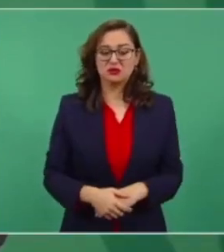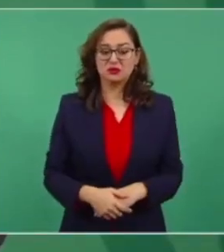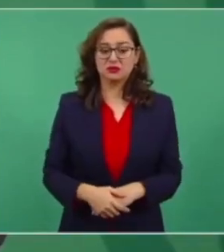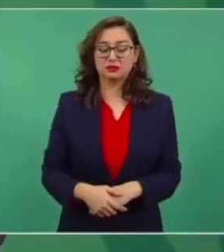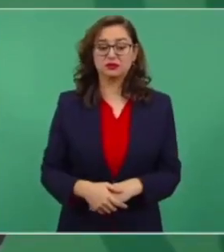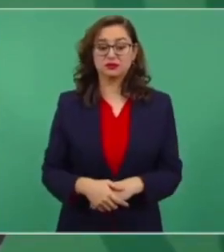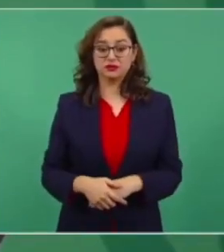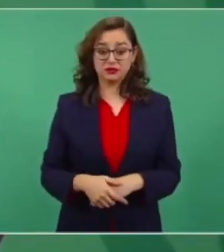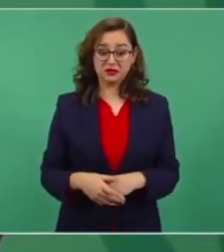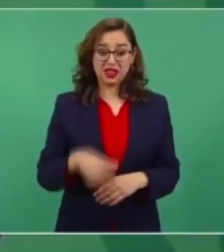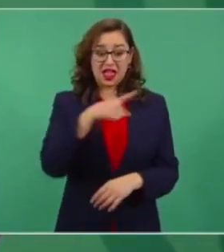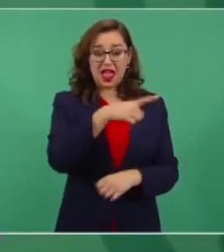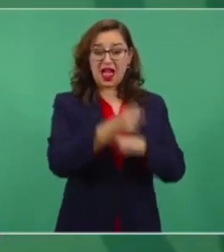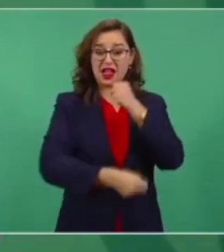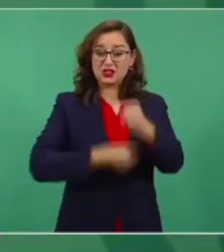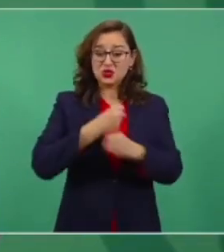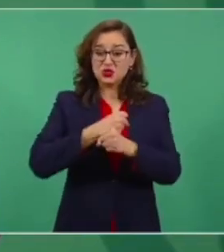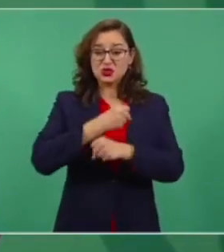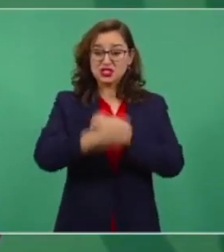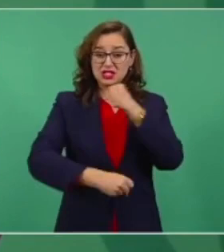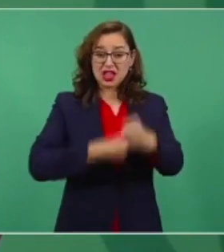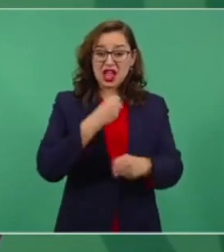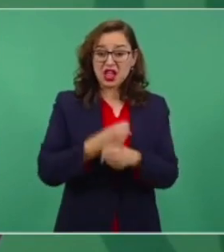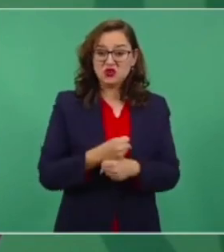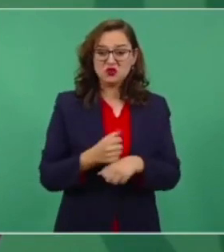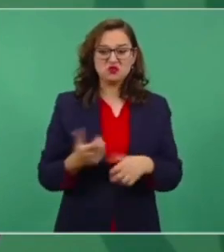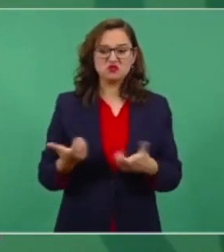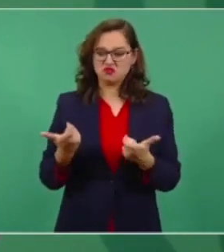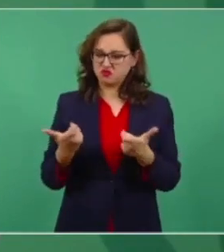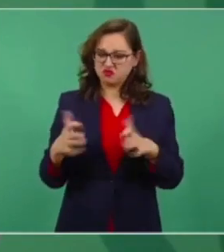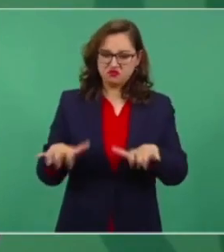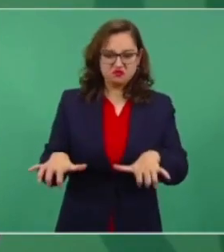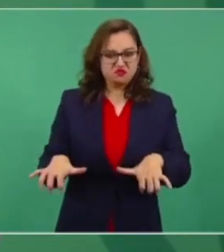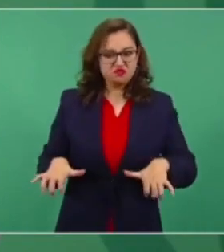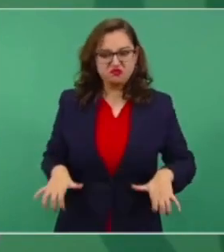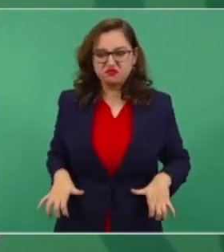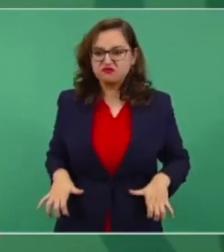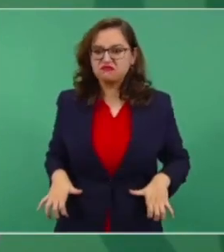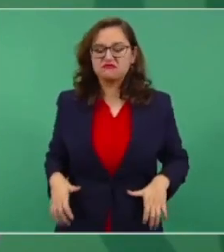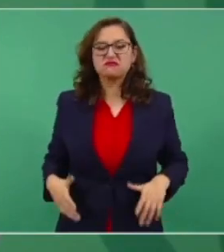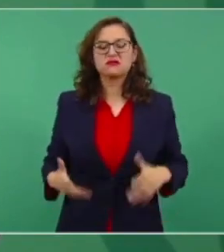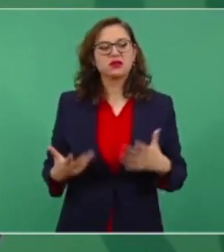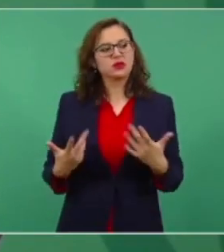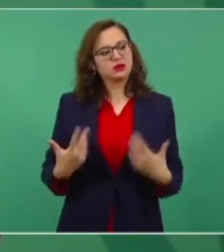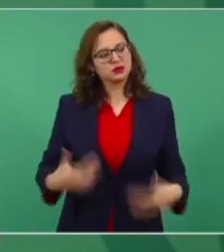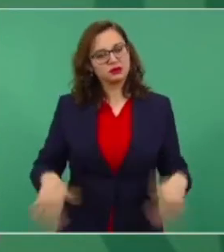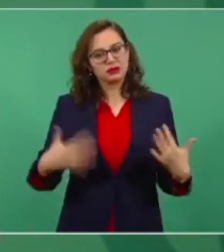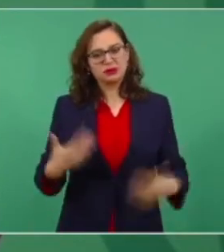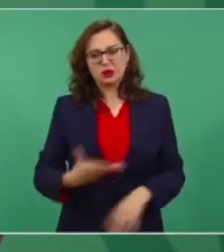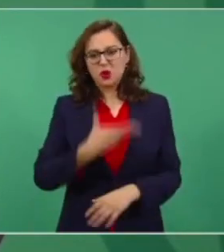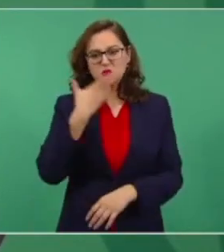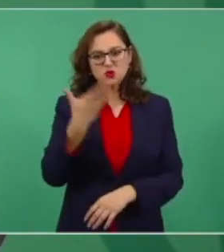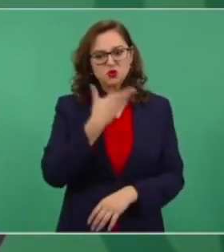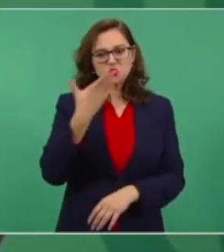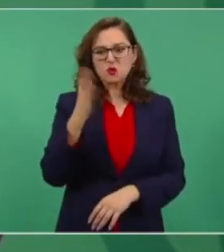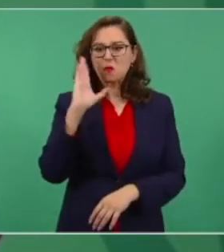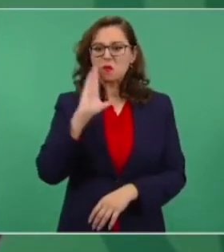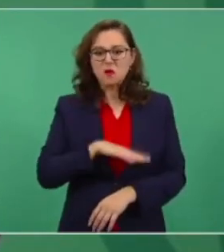que se habían dedicado a saquear y se malacostumbraron y quieren de nuevo